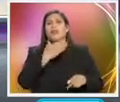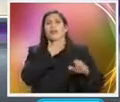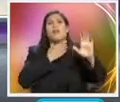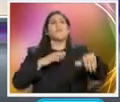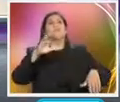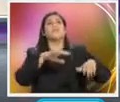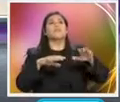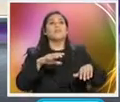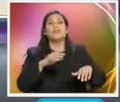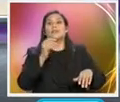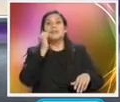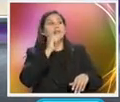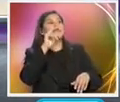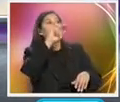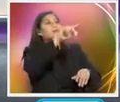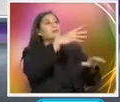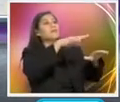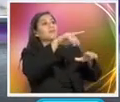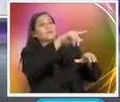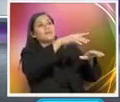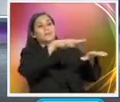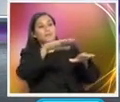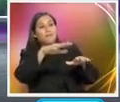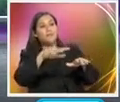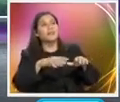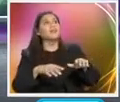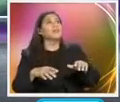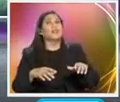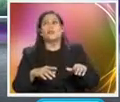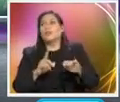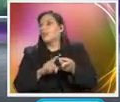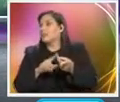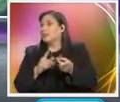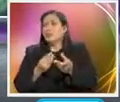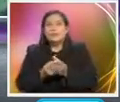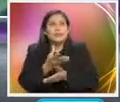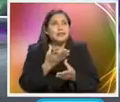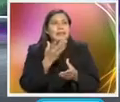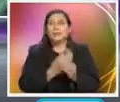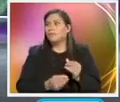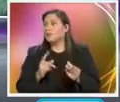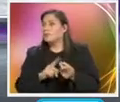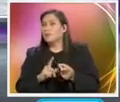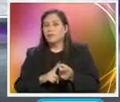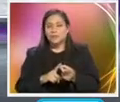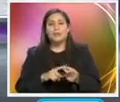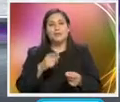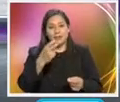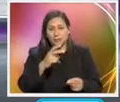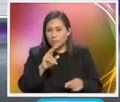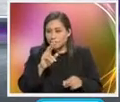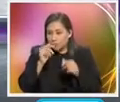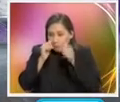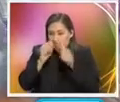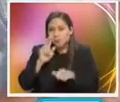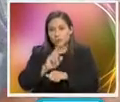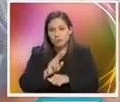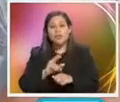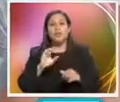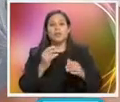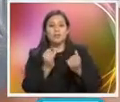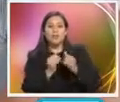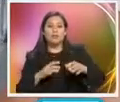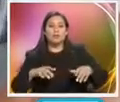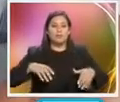siempre están viendo hacia la orilla, sea en el mar, sea en la alberca, están viendo hacia dónde salir. Entonces hay que también tomar eso en cuenta. O, por ejemplo, llevar un